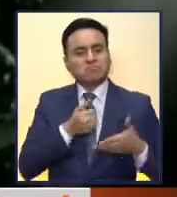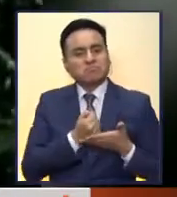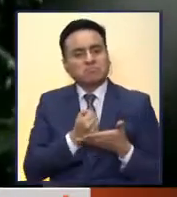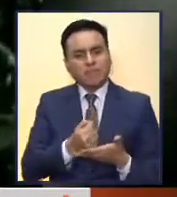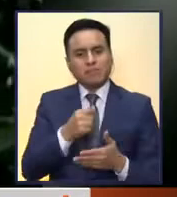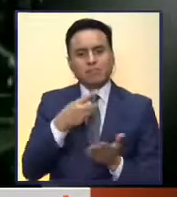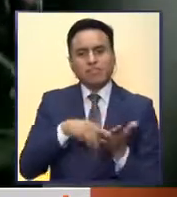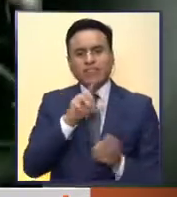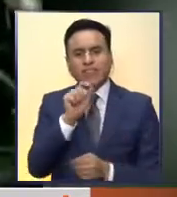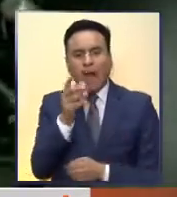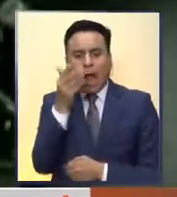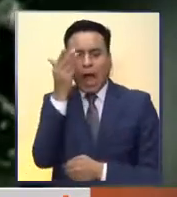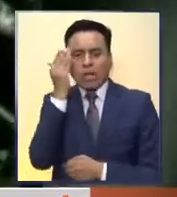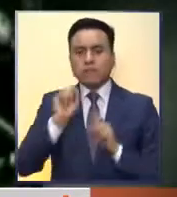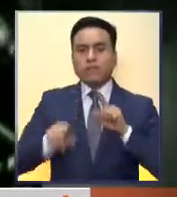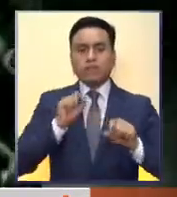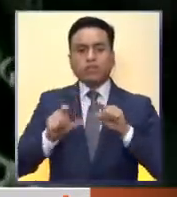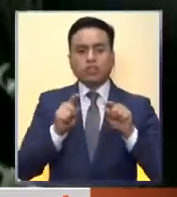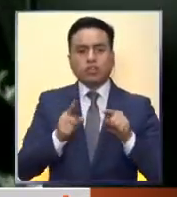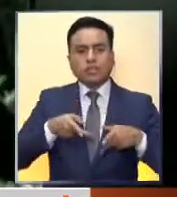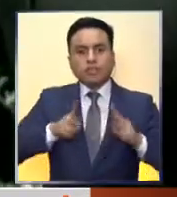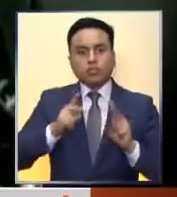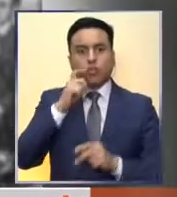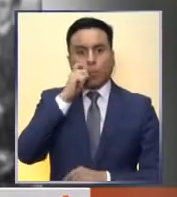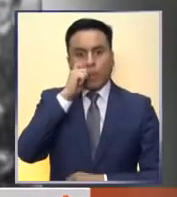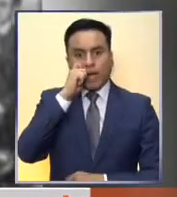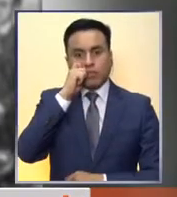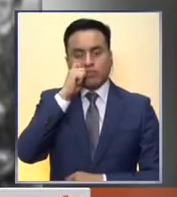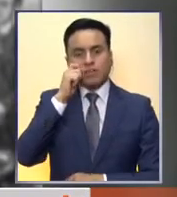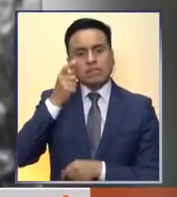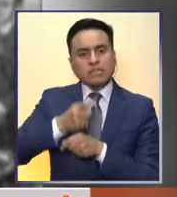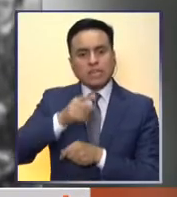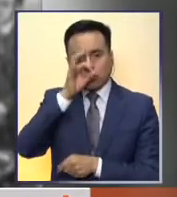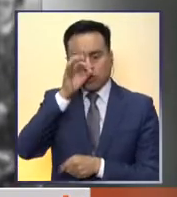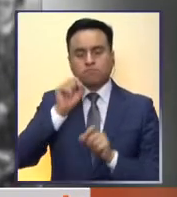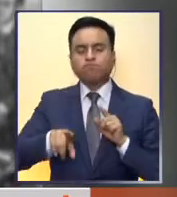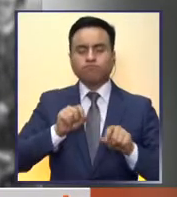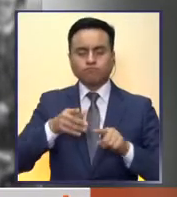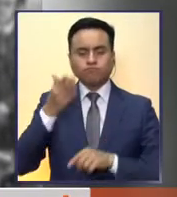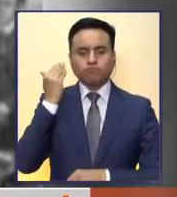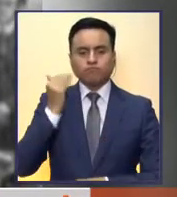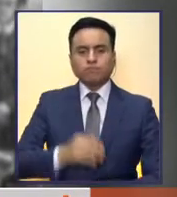70 y férreo, defensor de los derechos humanos en dictadura.